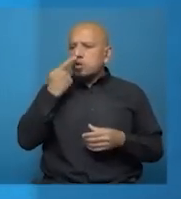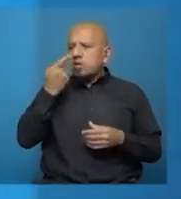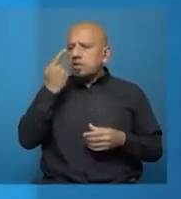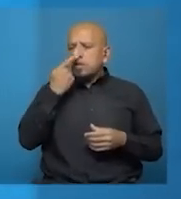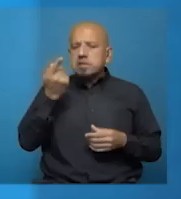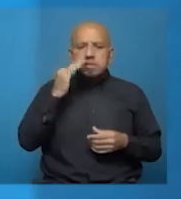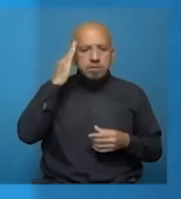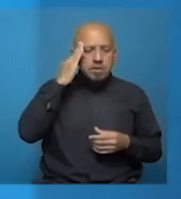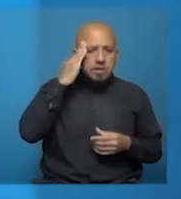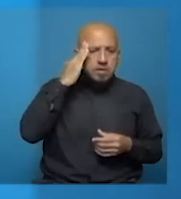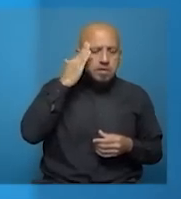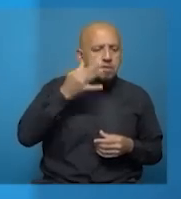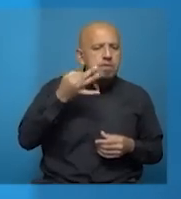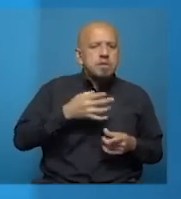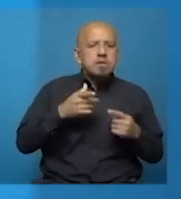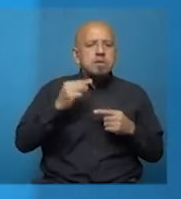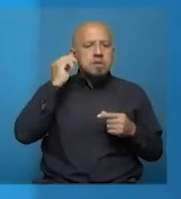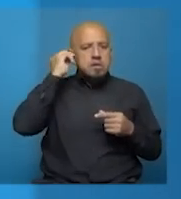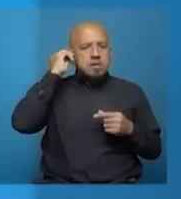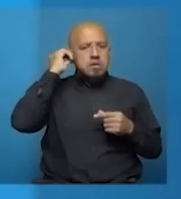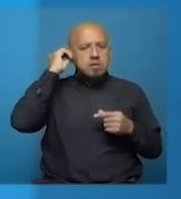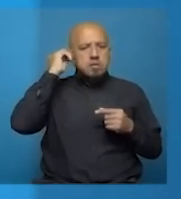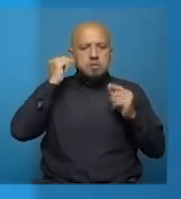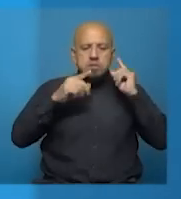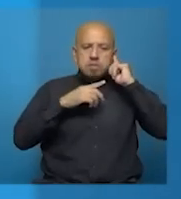la verdad. Después agrega que a los que le podría